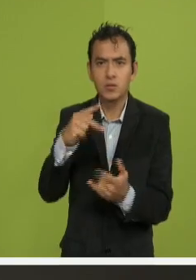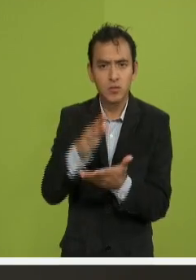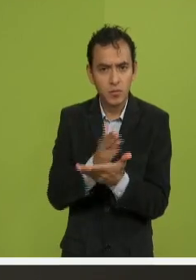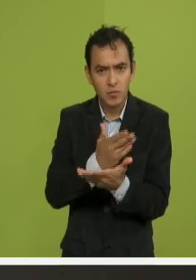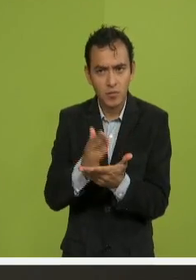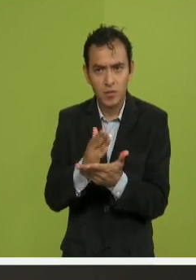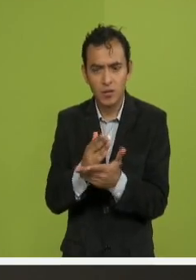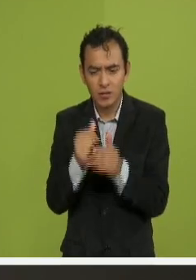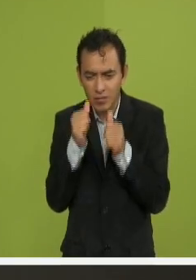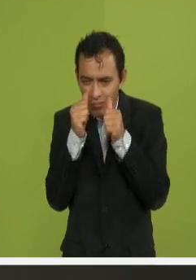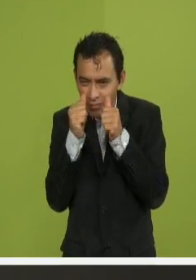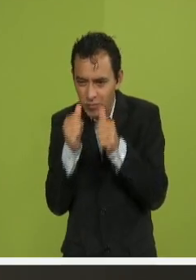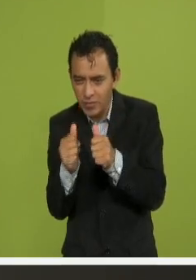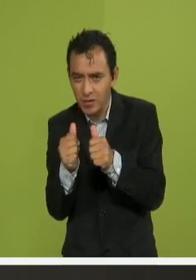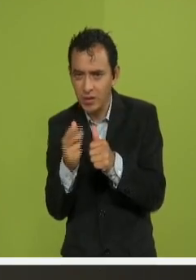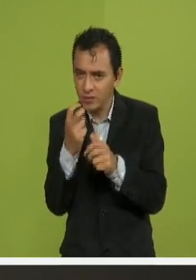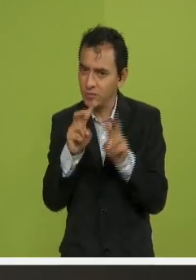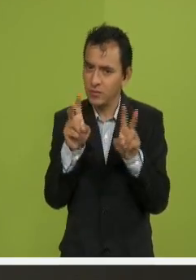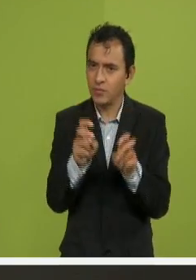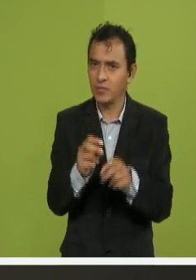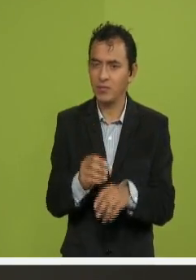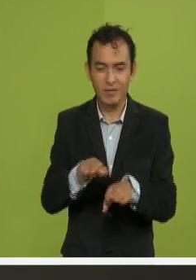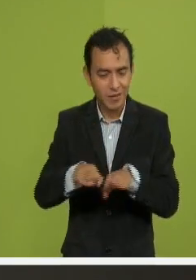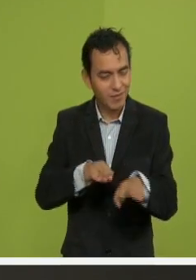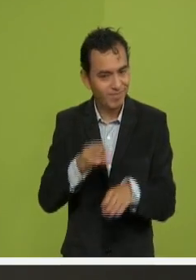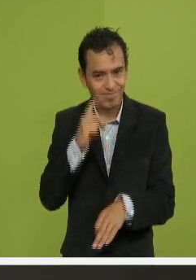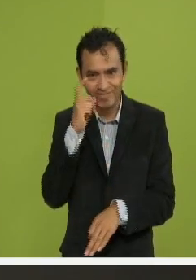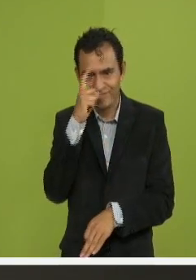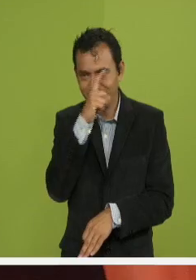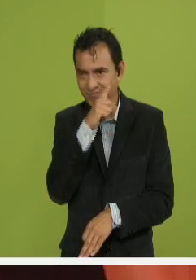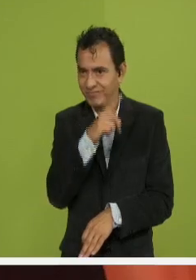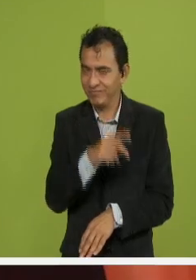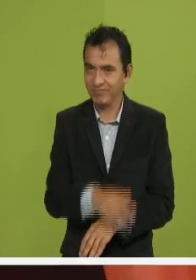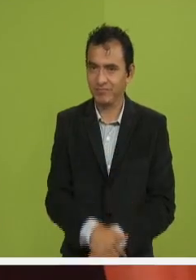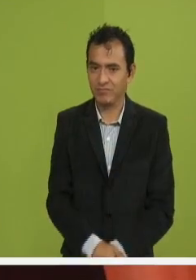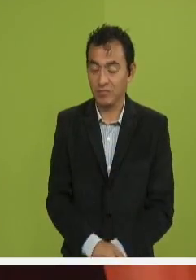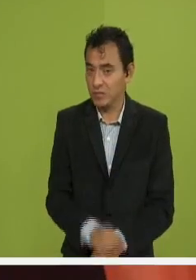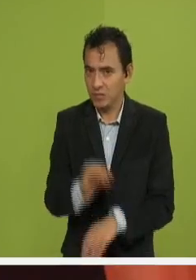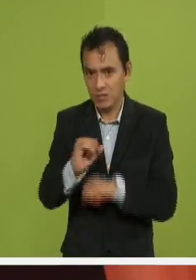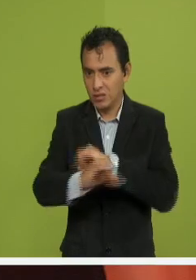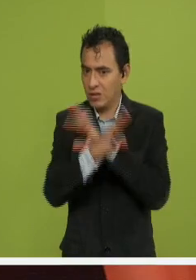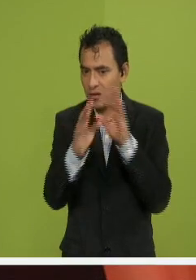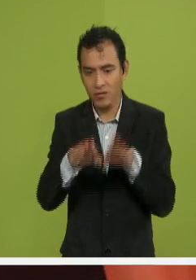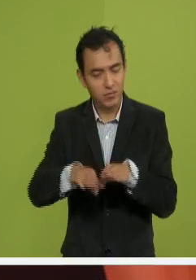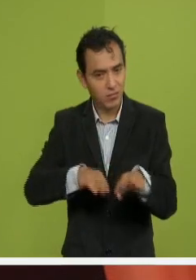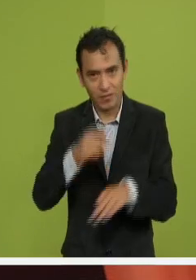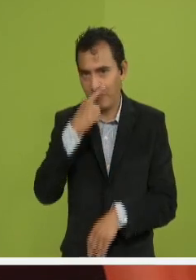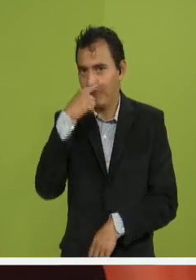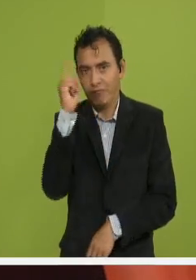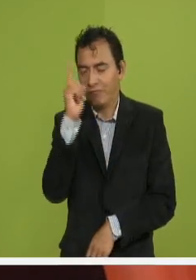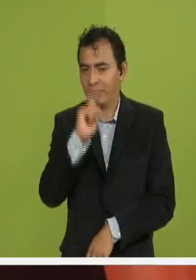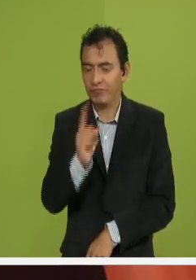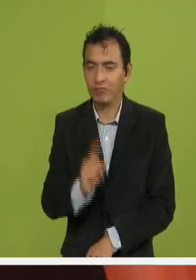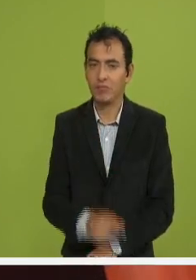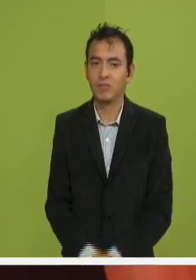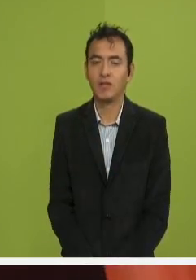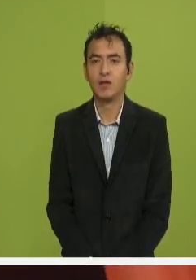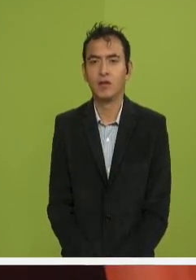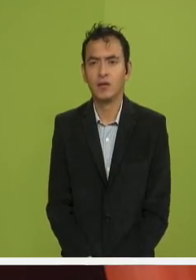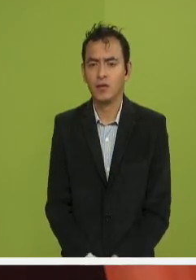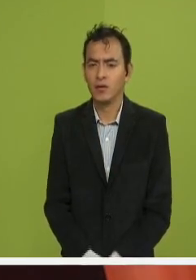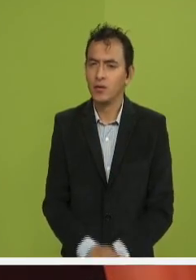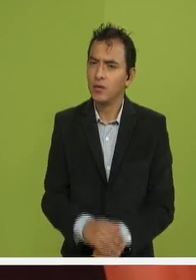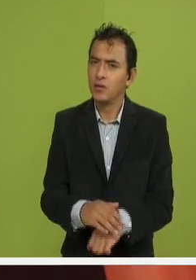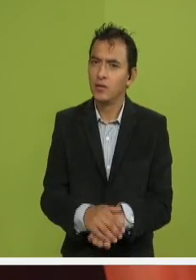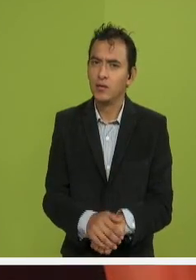estarte involucrando, porque ha sido, ¿no?, un trabajo muy fácil, ¿verdad? Definitivamente, no es un trabajo fácil, y más bien